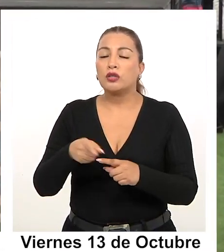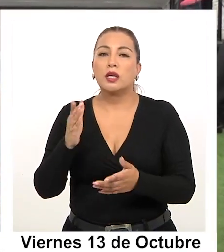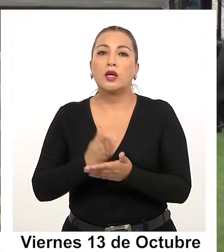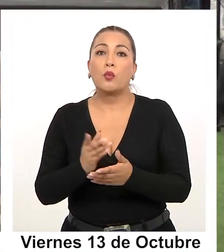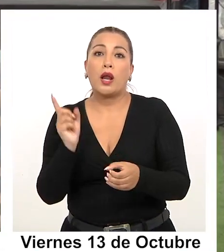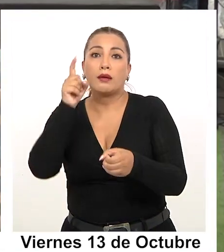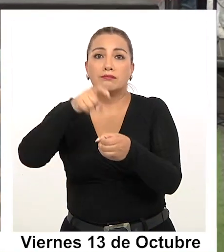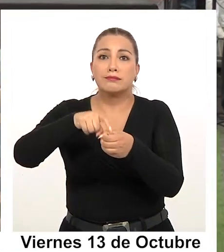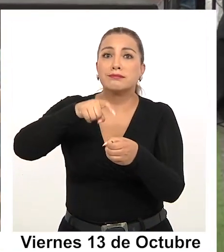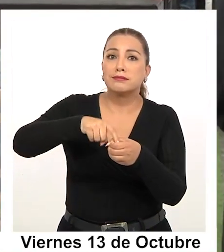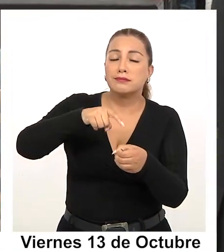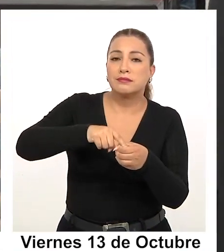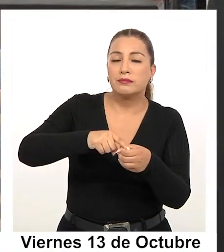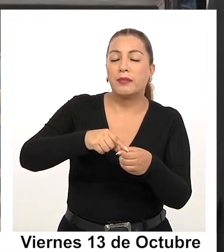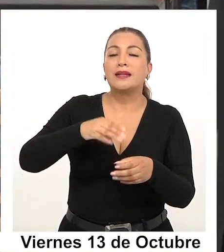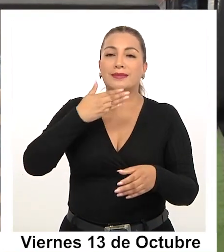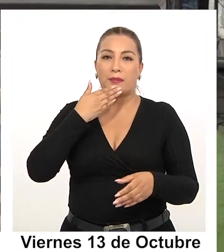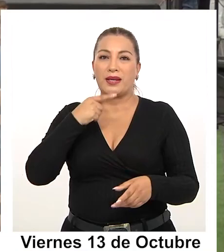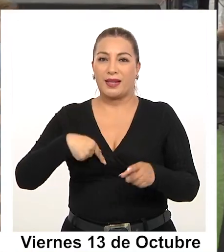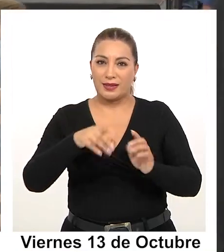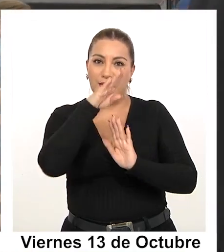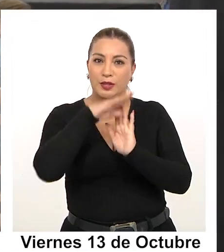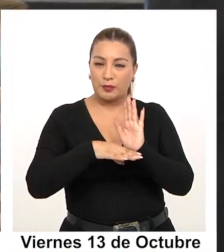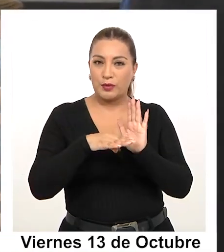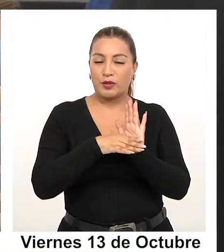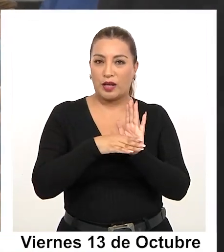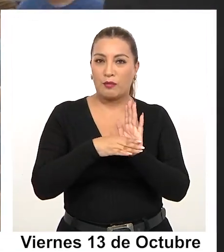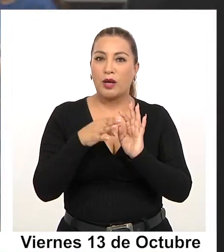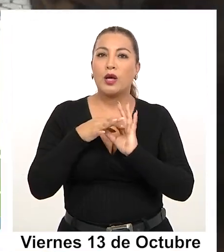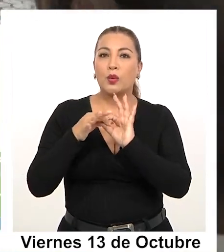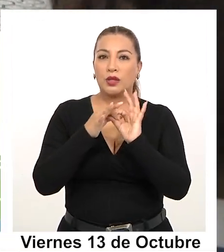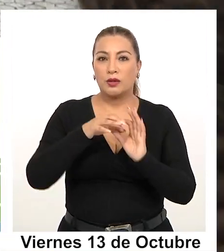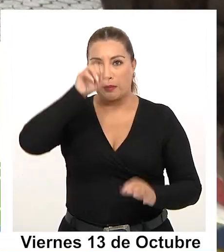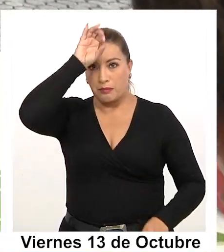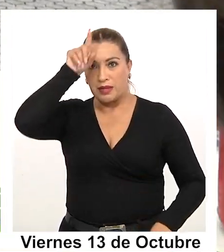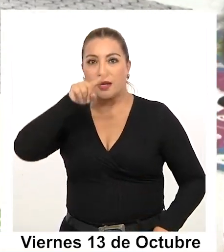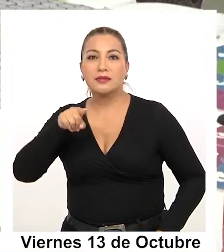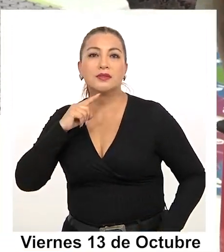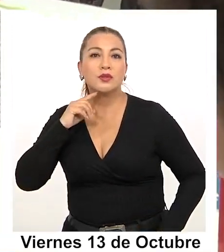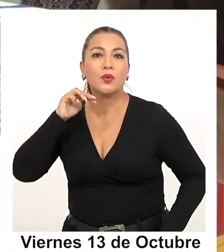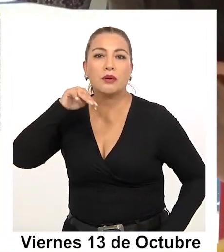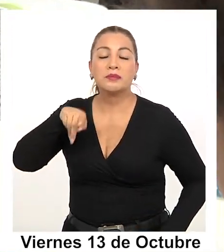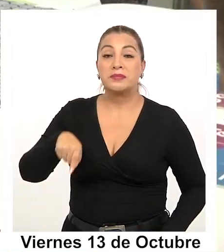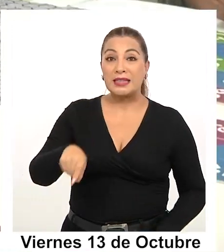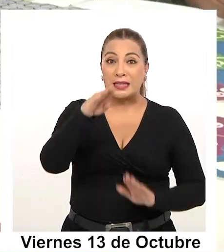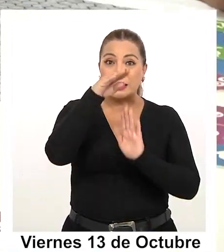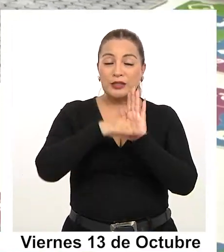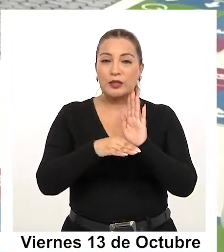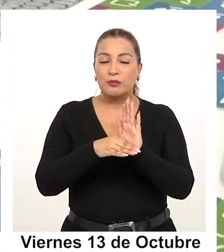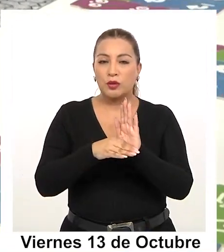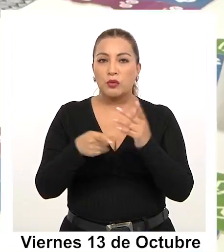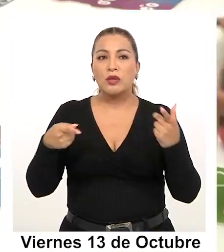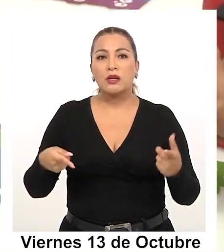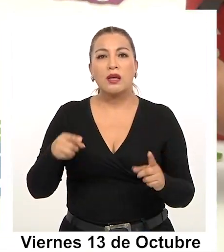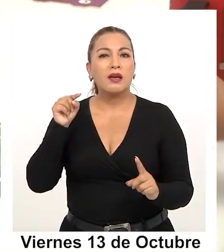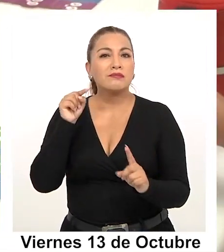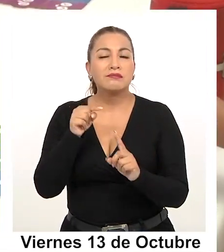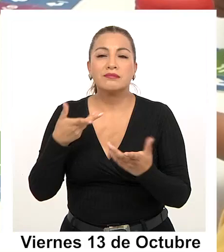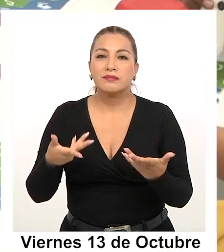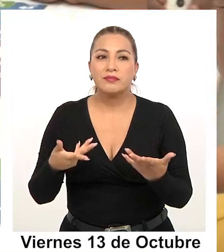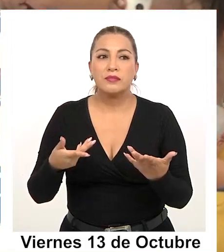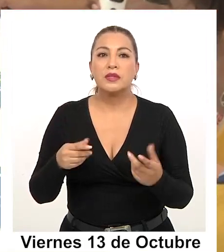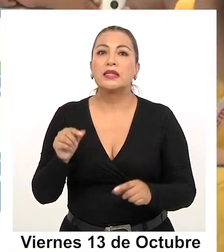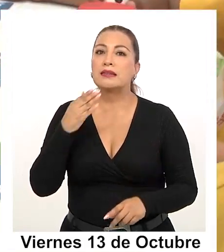de distintos territorios para ser parte de este programa de la mano de SQM. El programa tiene un currículum particular y se ha